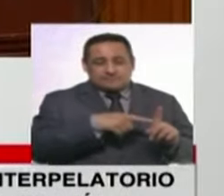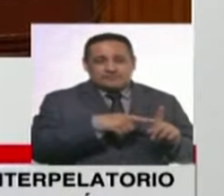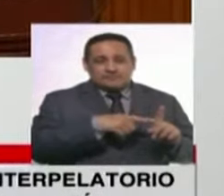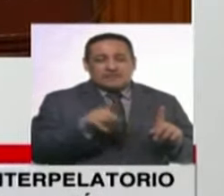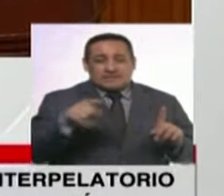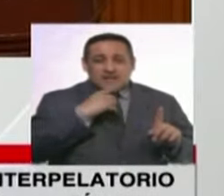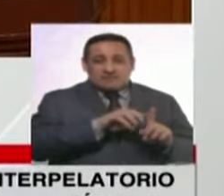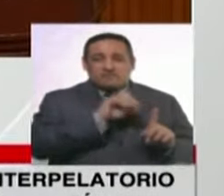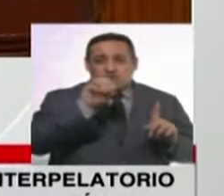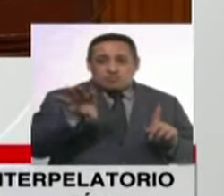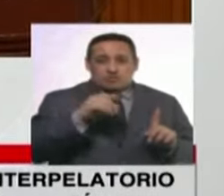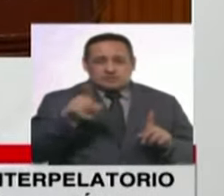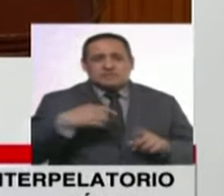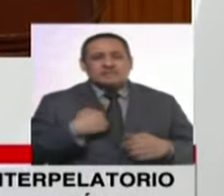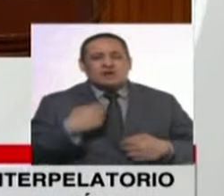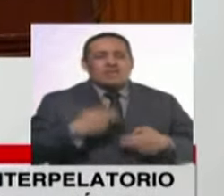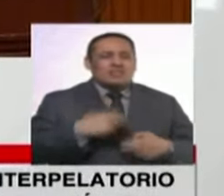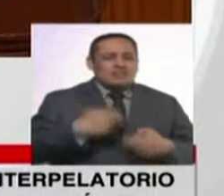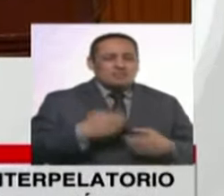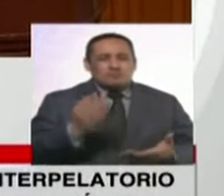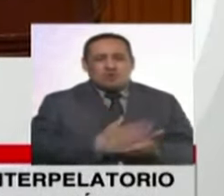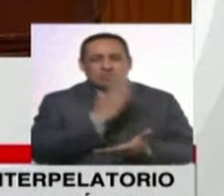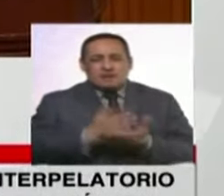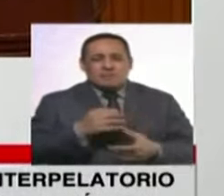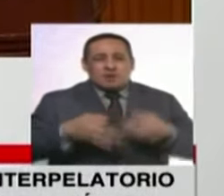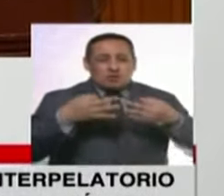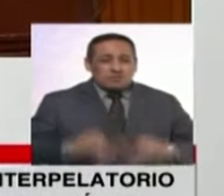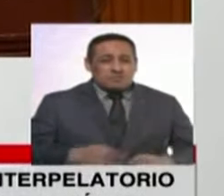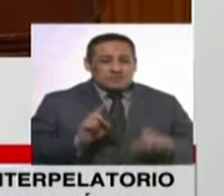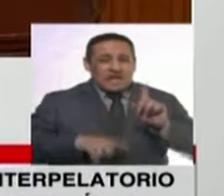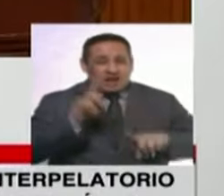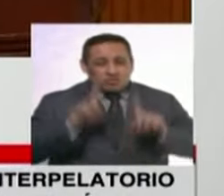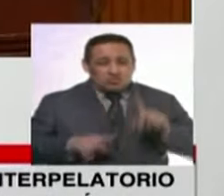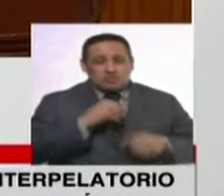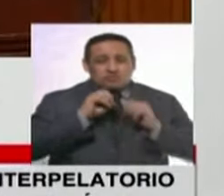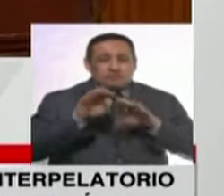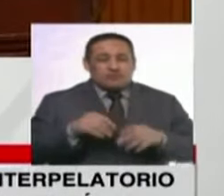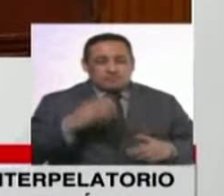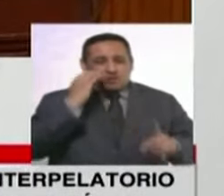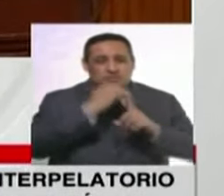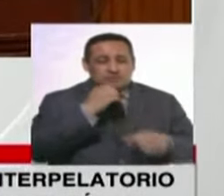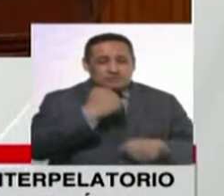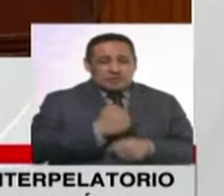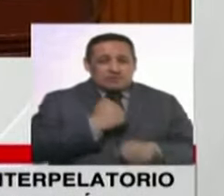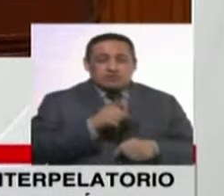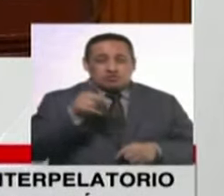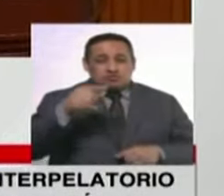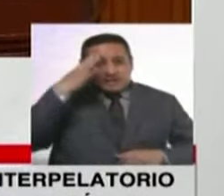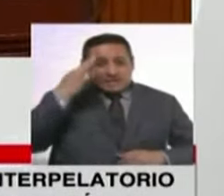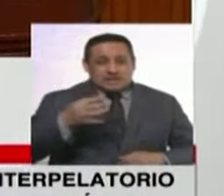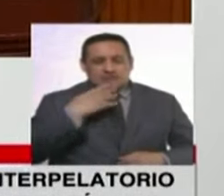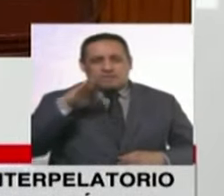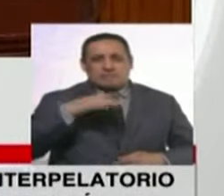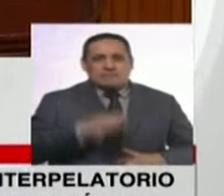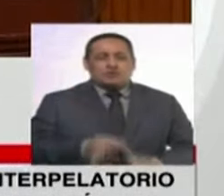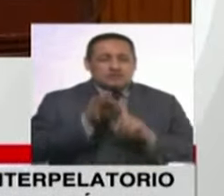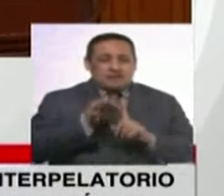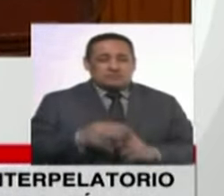le manifestó tener dificultades o limitaciones para el cumplimiento de alguno de los objetivos institucionales que usted consideraba